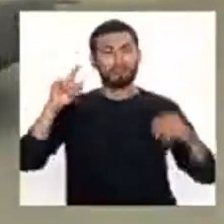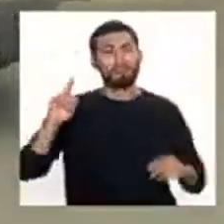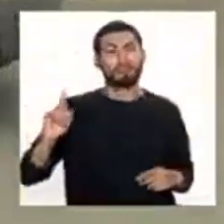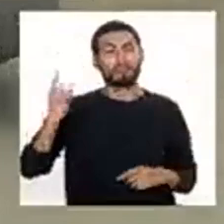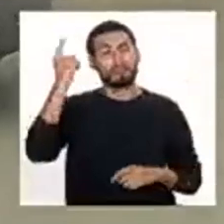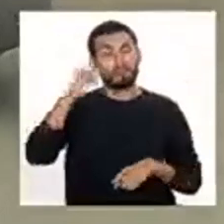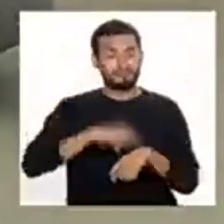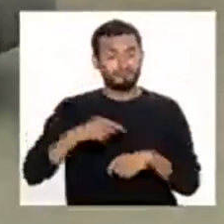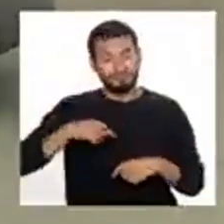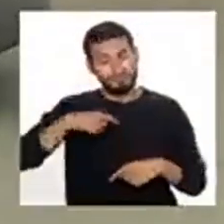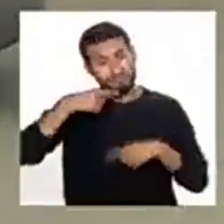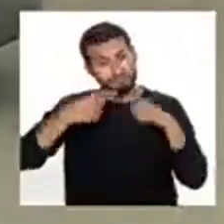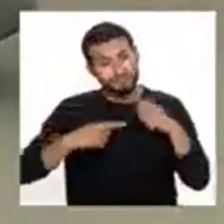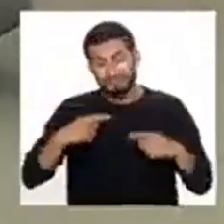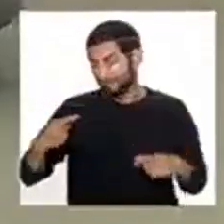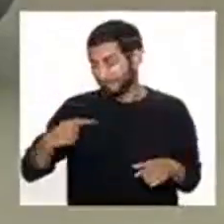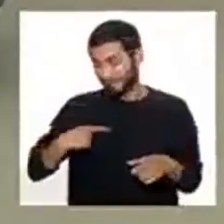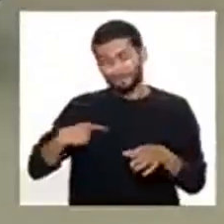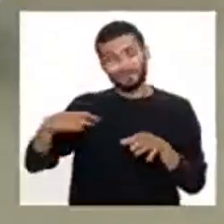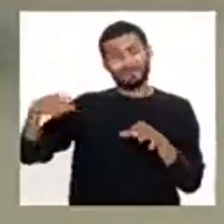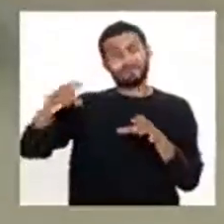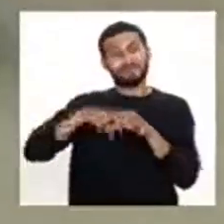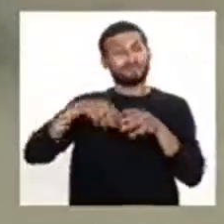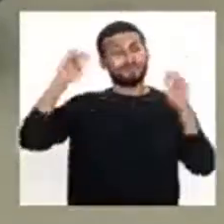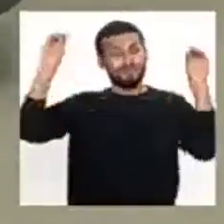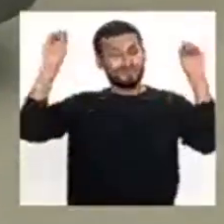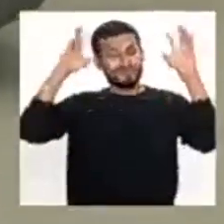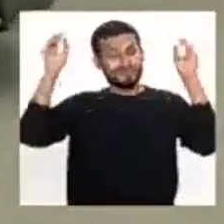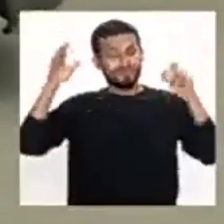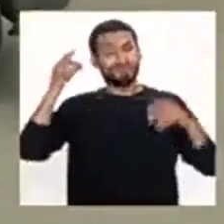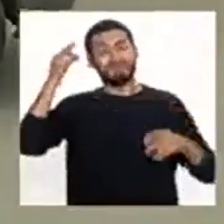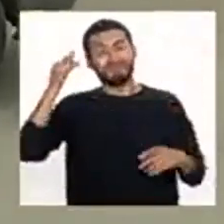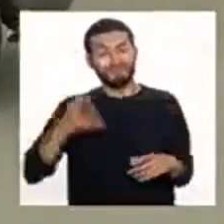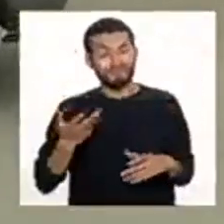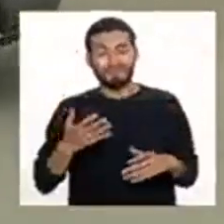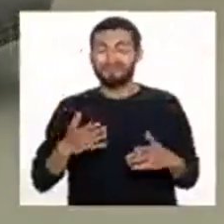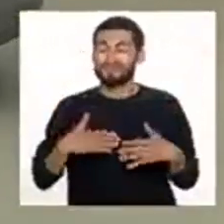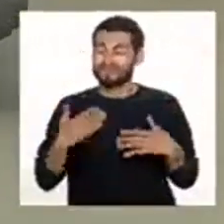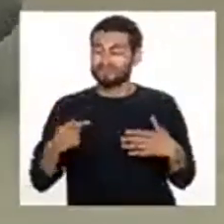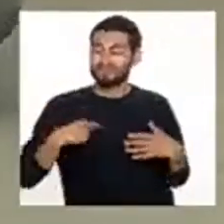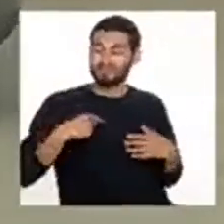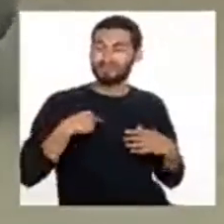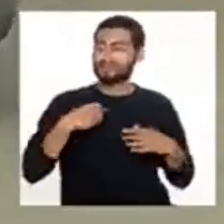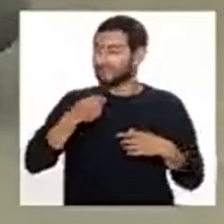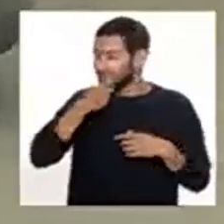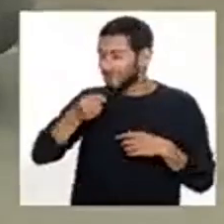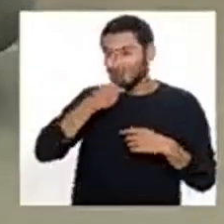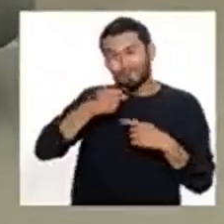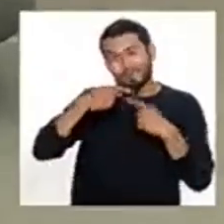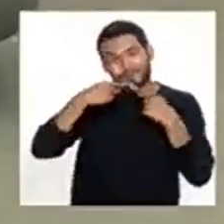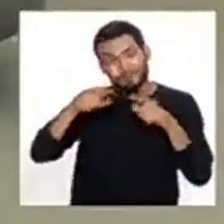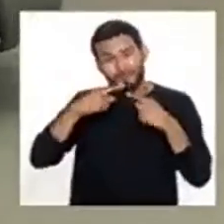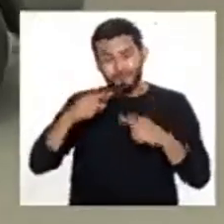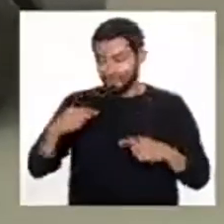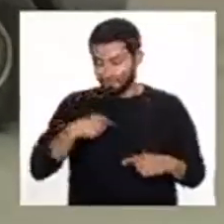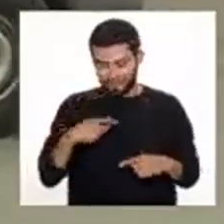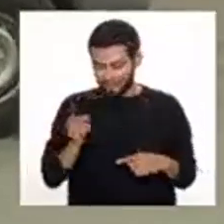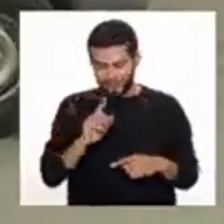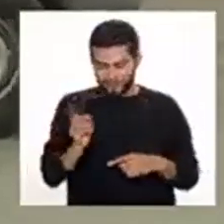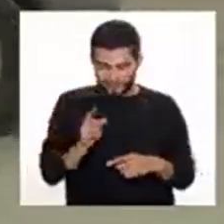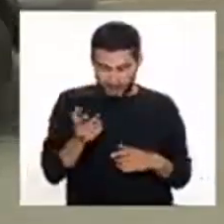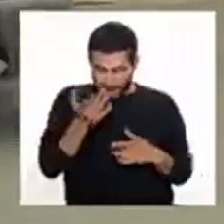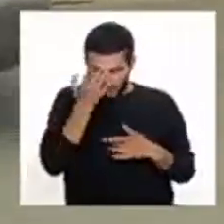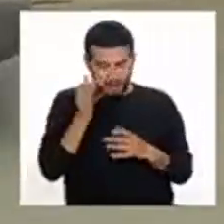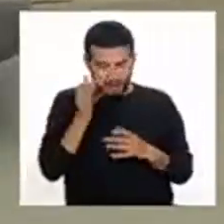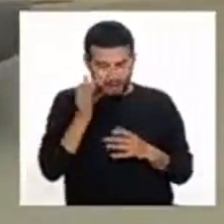debo confesar, me he subido a una ambulancia, afortunadamente como periodista que está informando y no como una herida. Espero